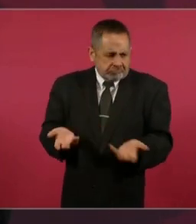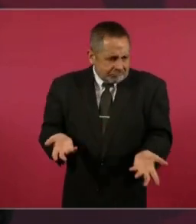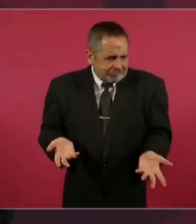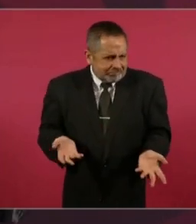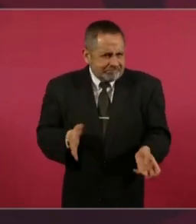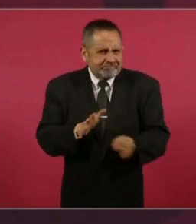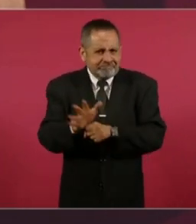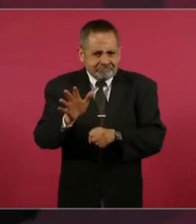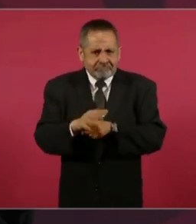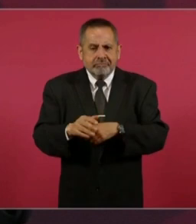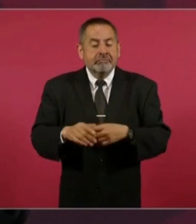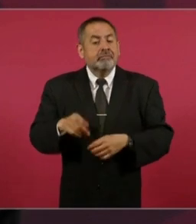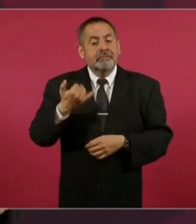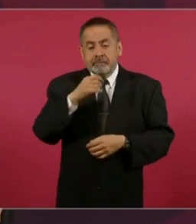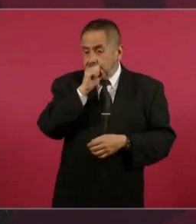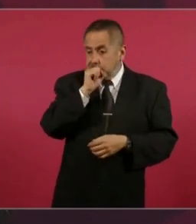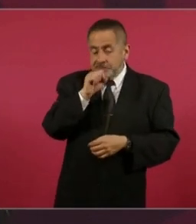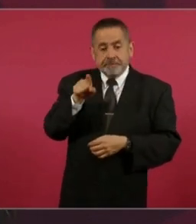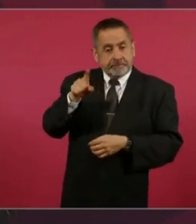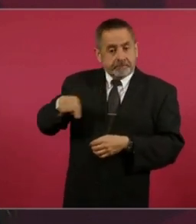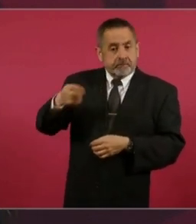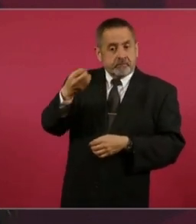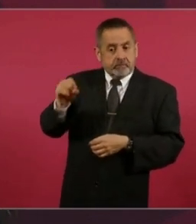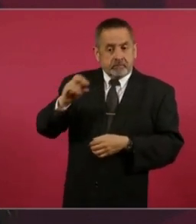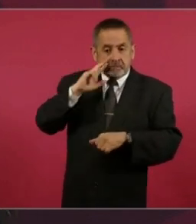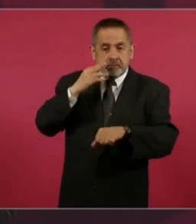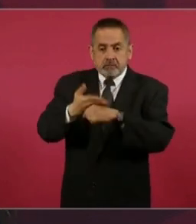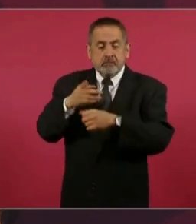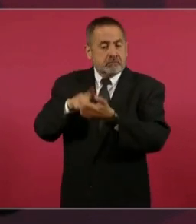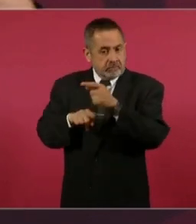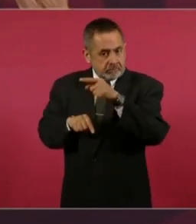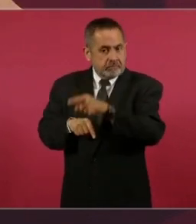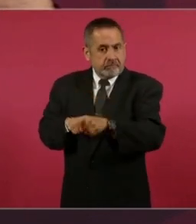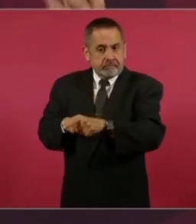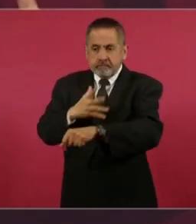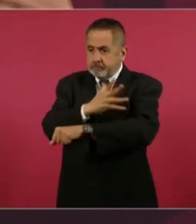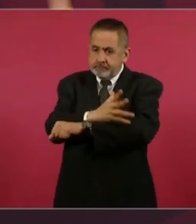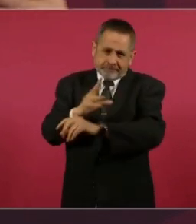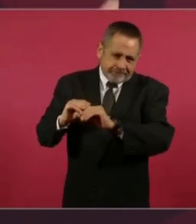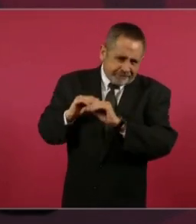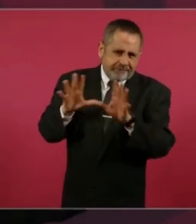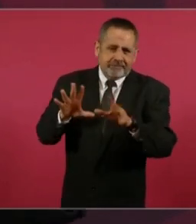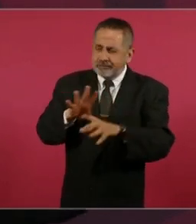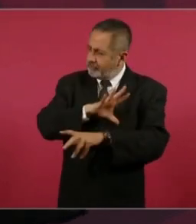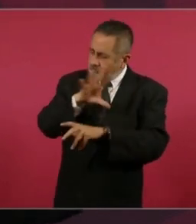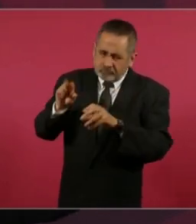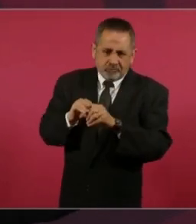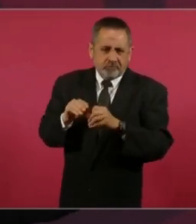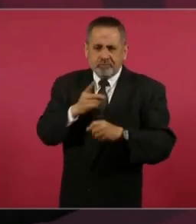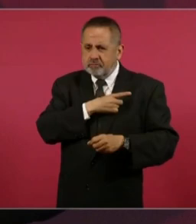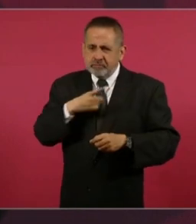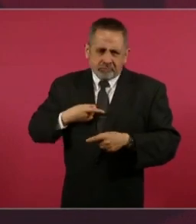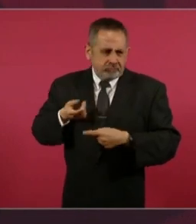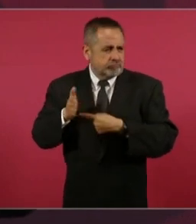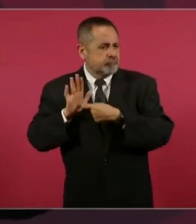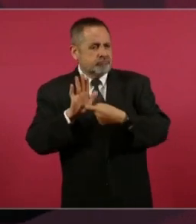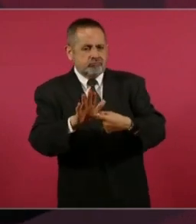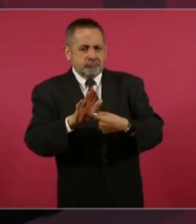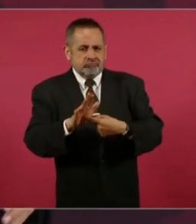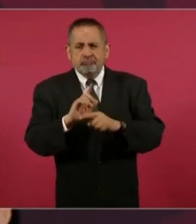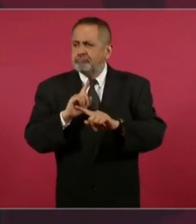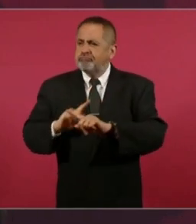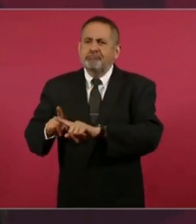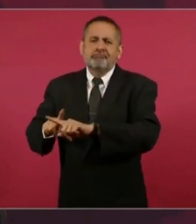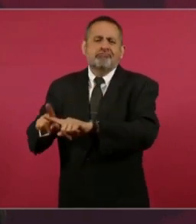hay la obligación de transparentar todos los